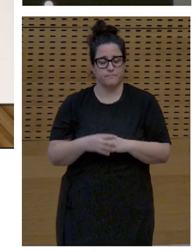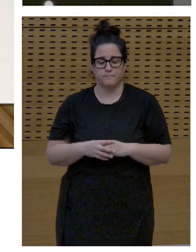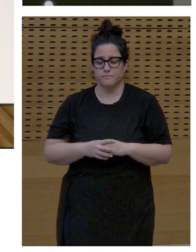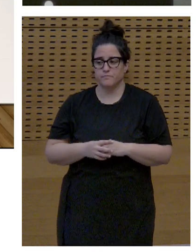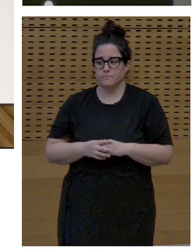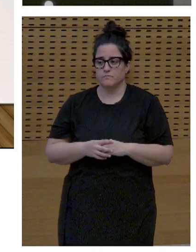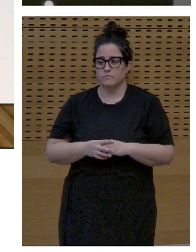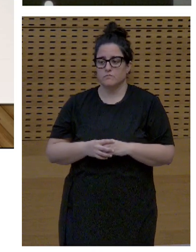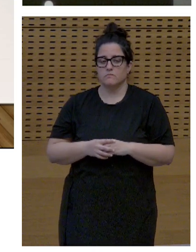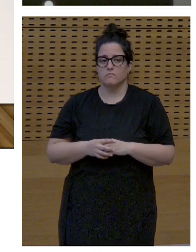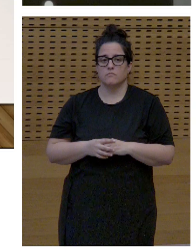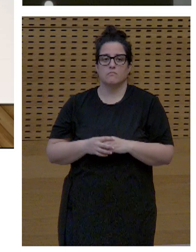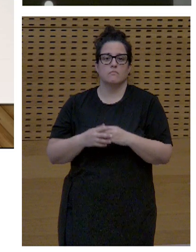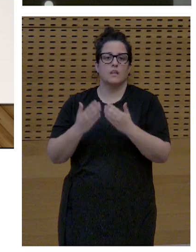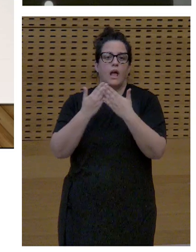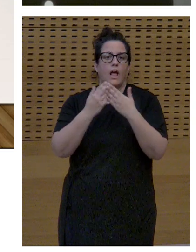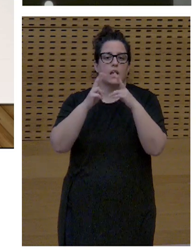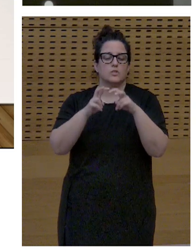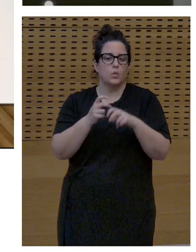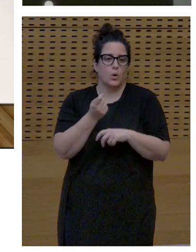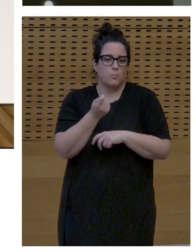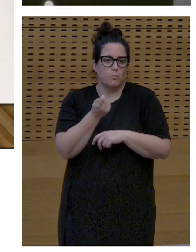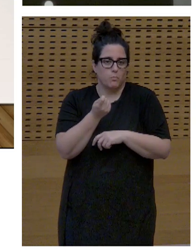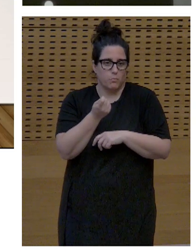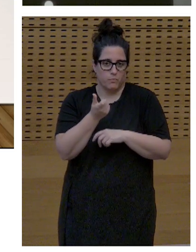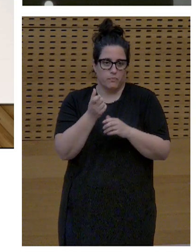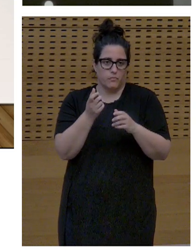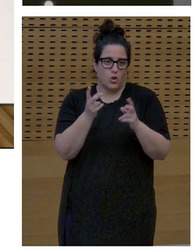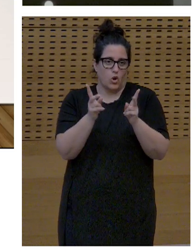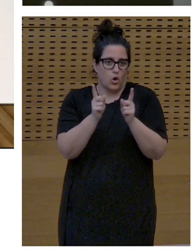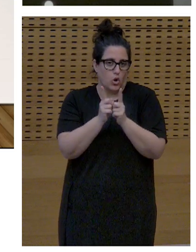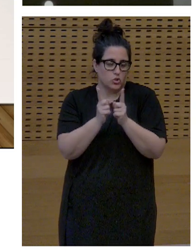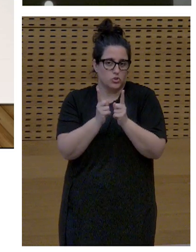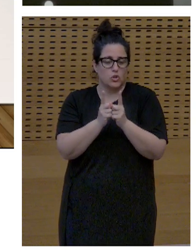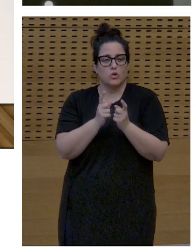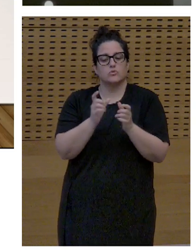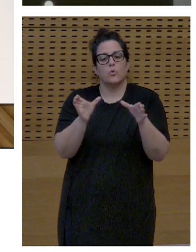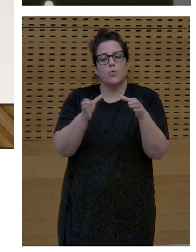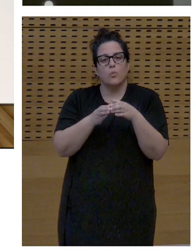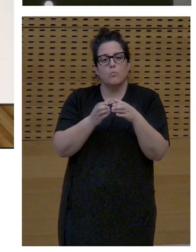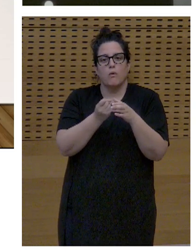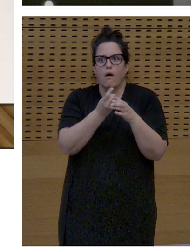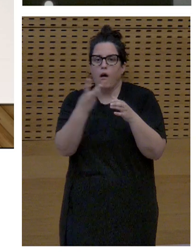Son estudios cortos con grupos de pacientes pequeños, pero que se están haciendo cada vez más.